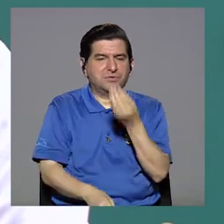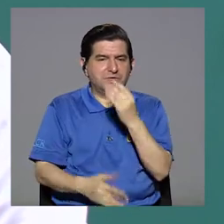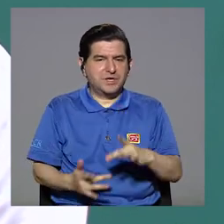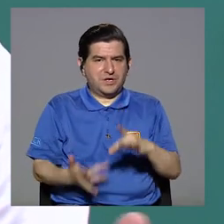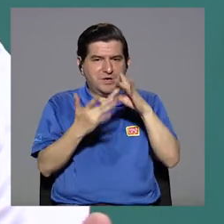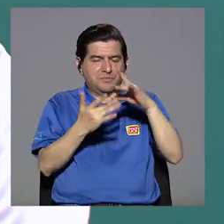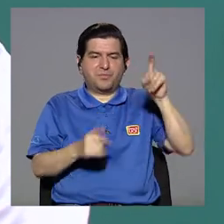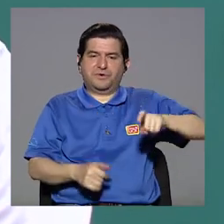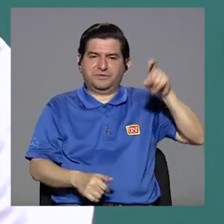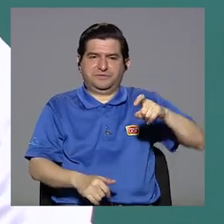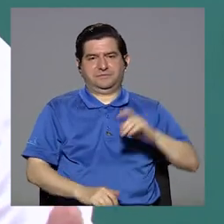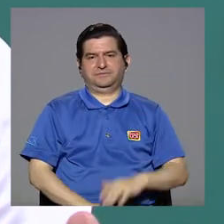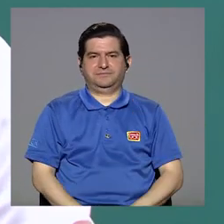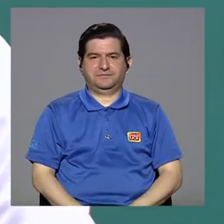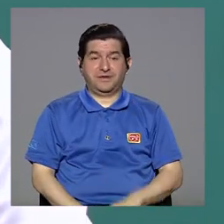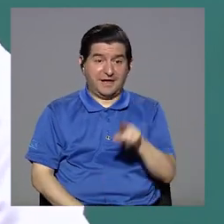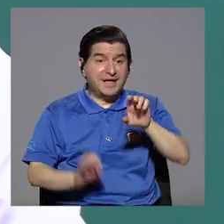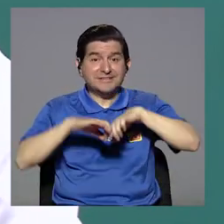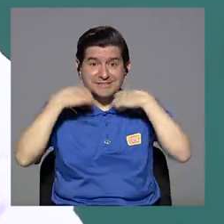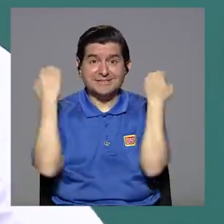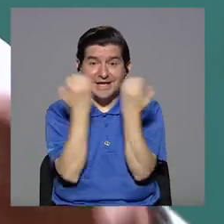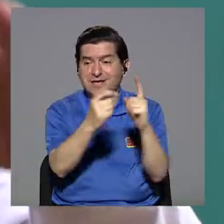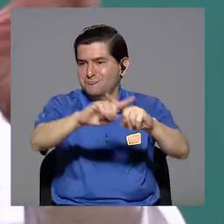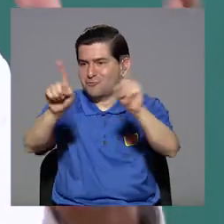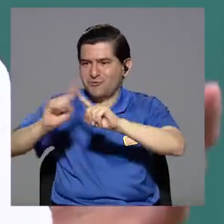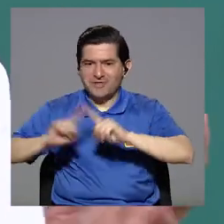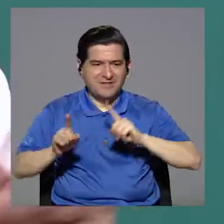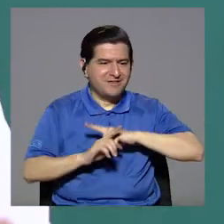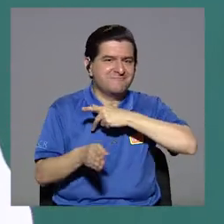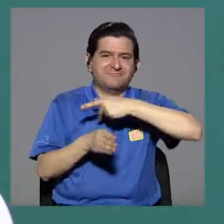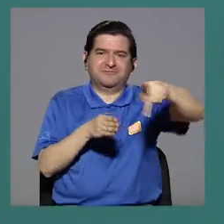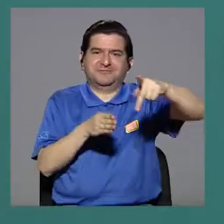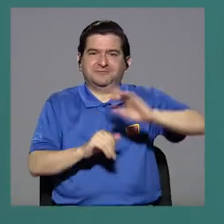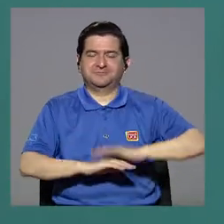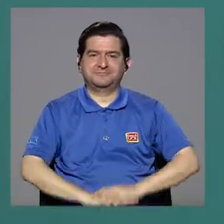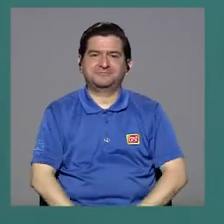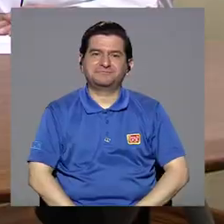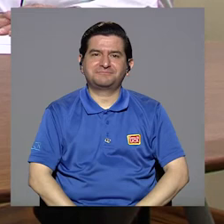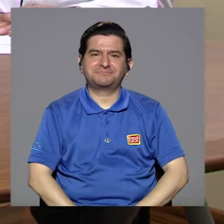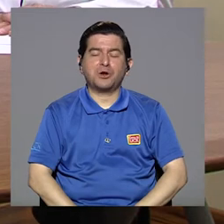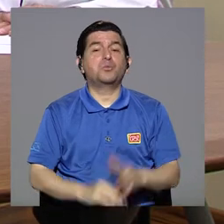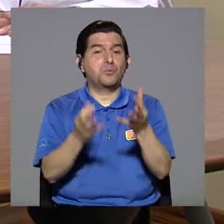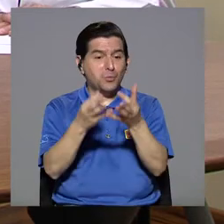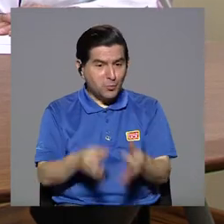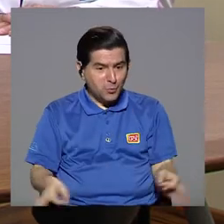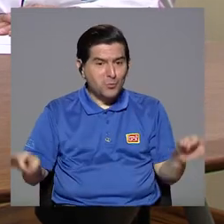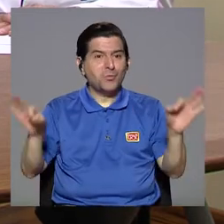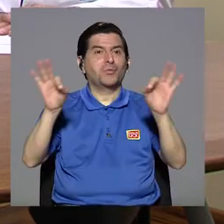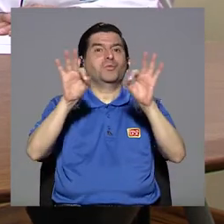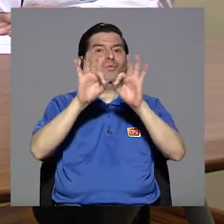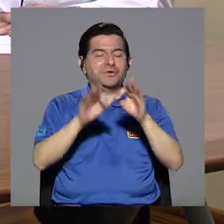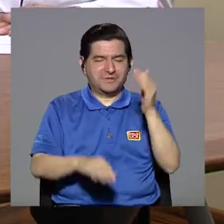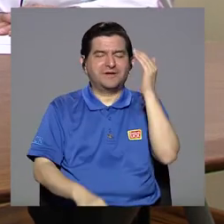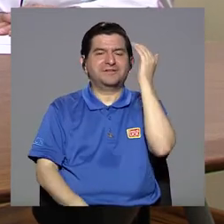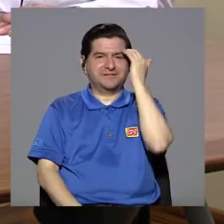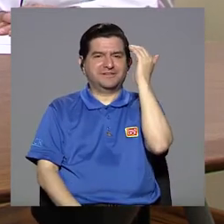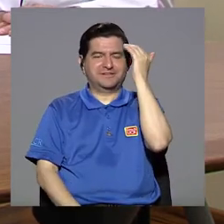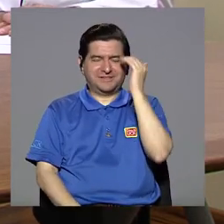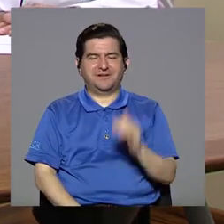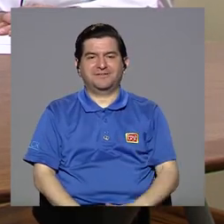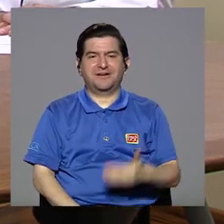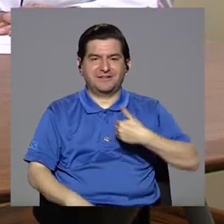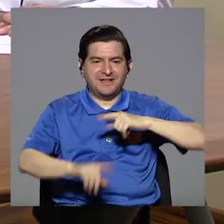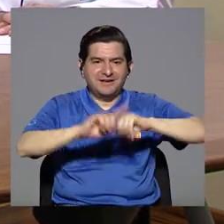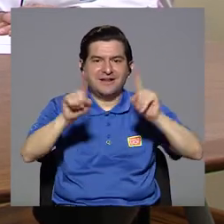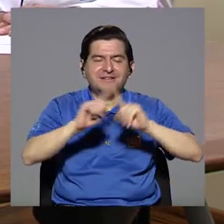por algún tipo de alimentación especial que hubiera entonces es un equipo interdisciplinario es muy importante también tonces